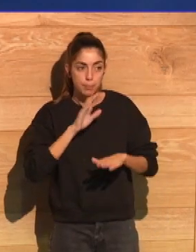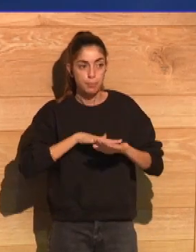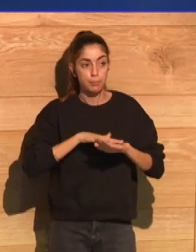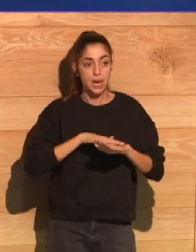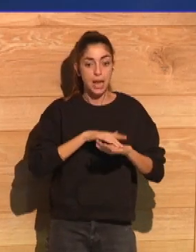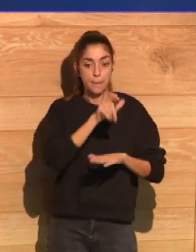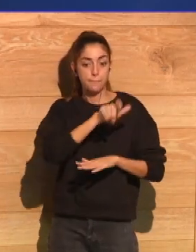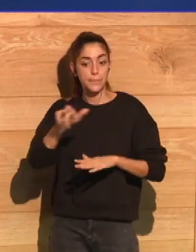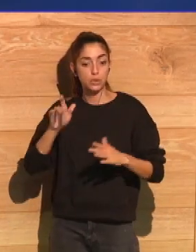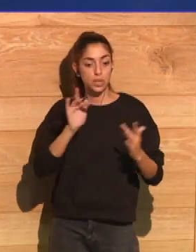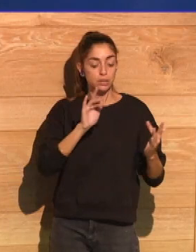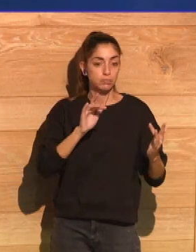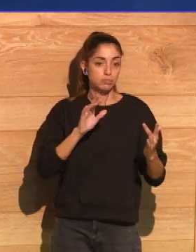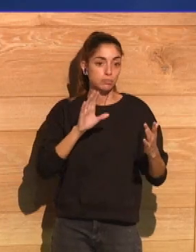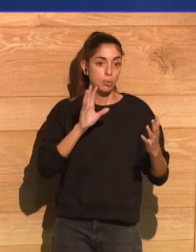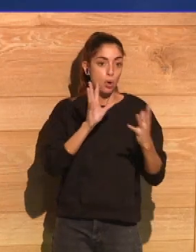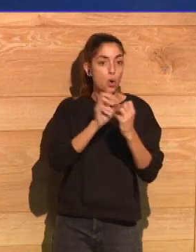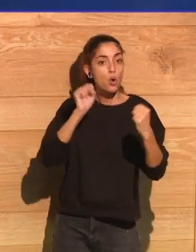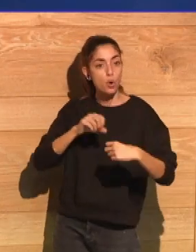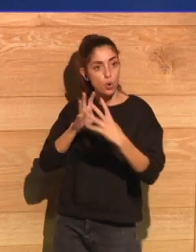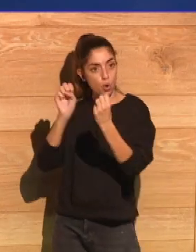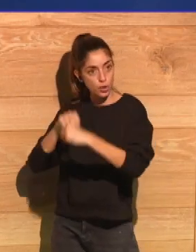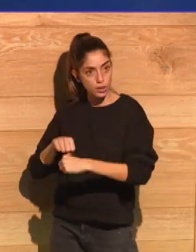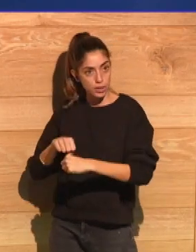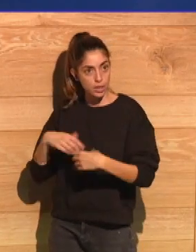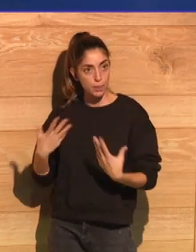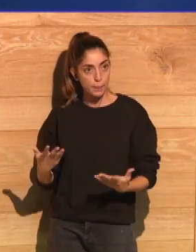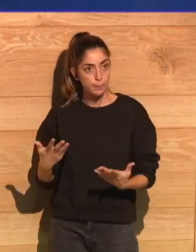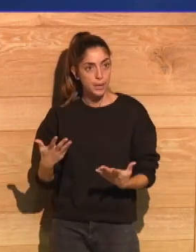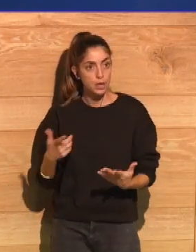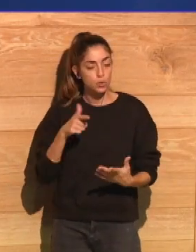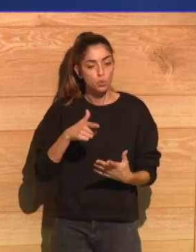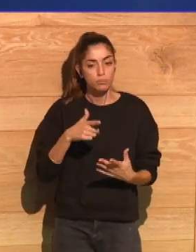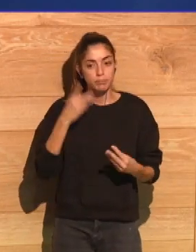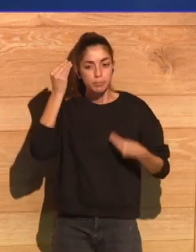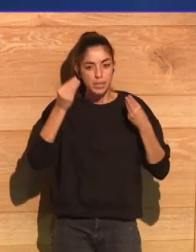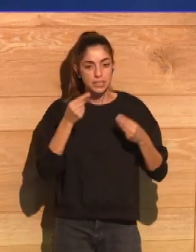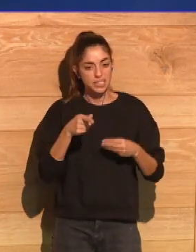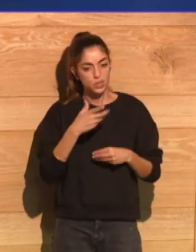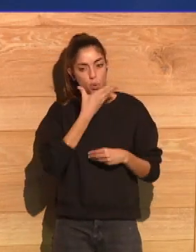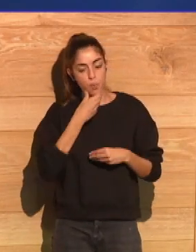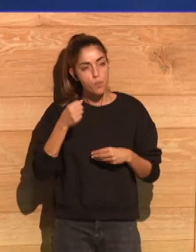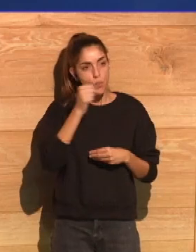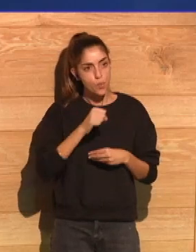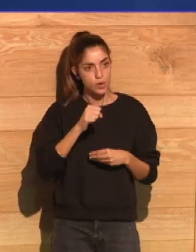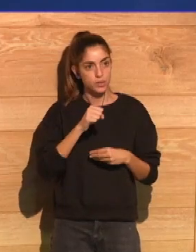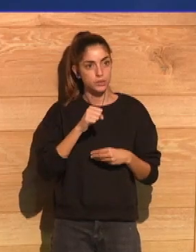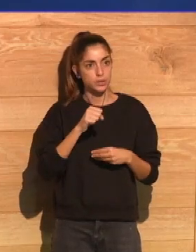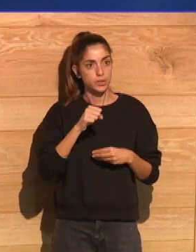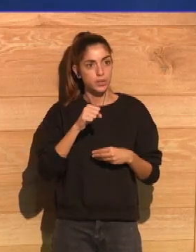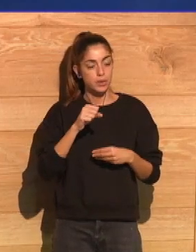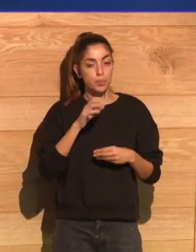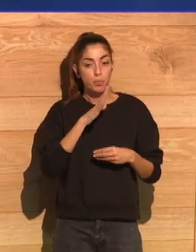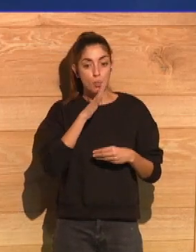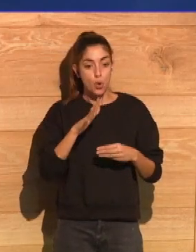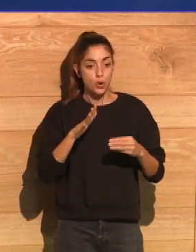tantos espectros, y ahí es donde está el talento, evidentemente. Pero ¿a ti no te fascina eso? El cuanto más personal es una obra, más